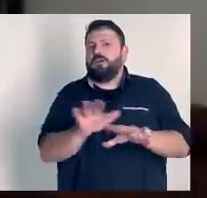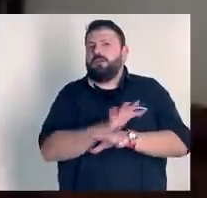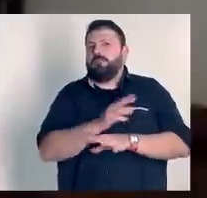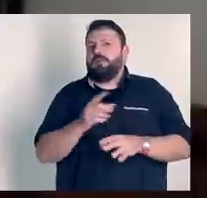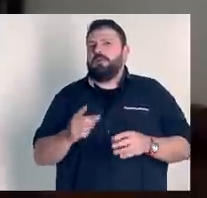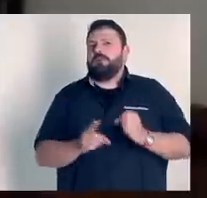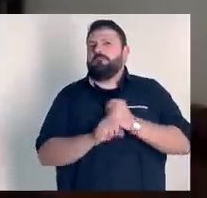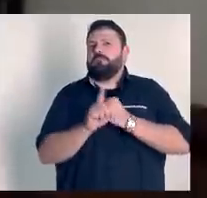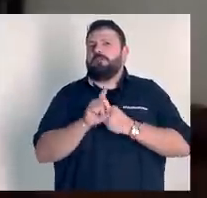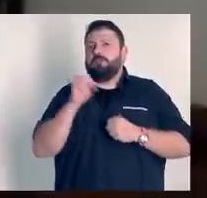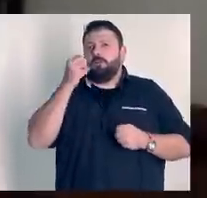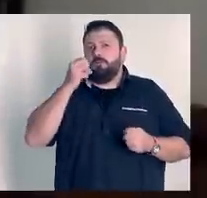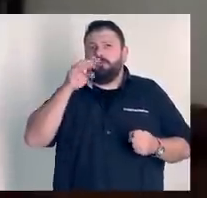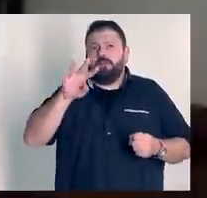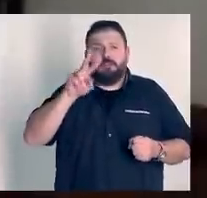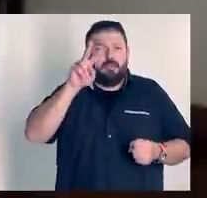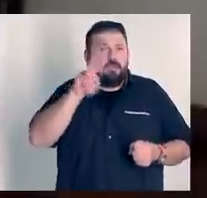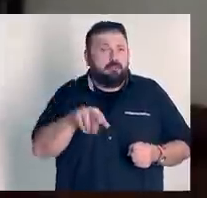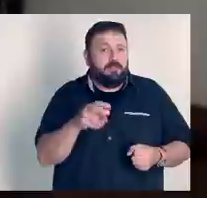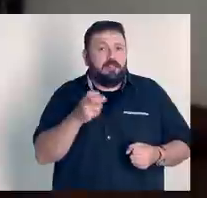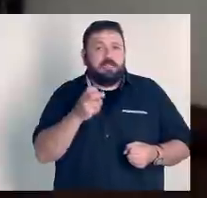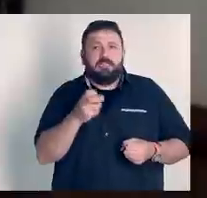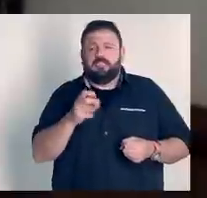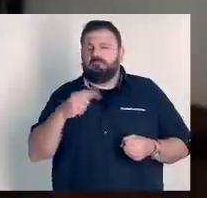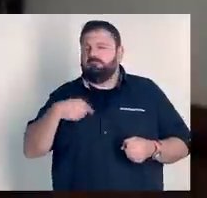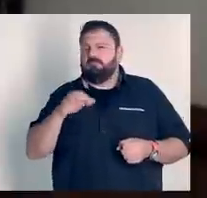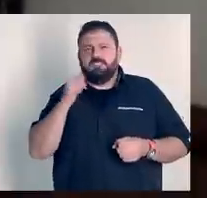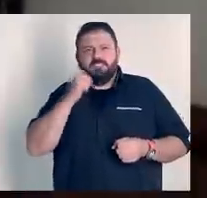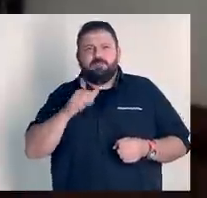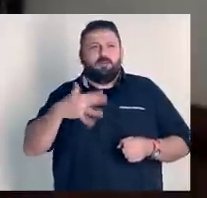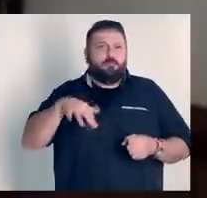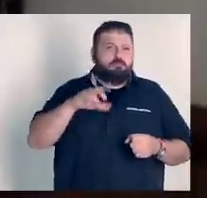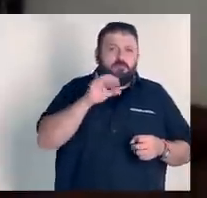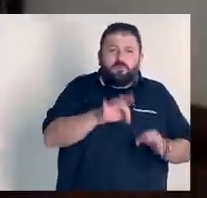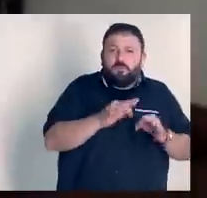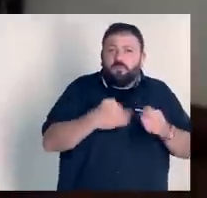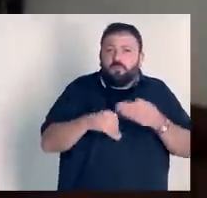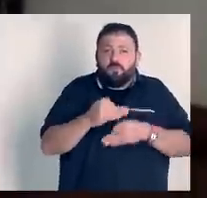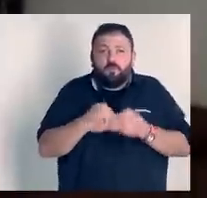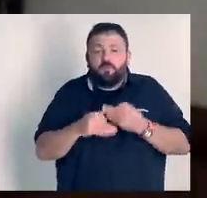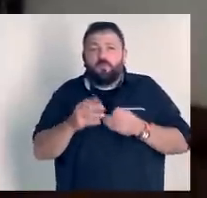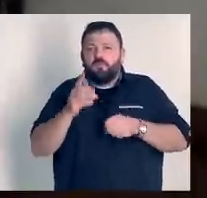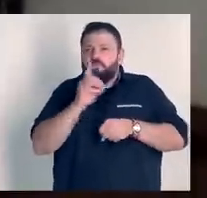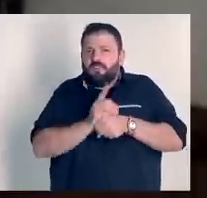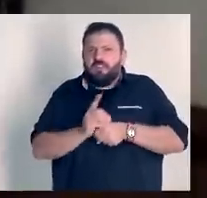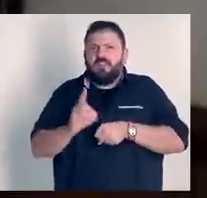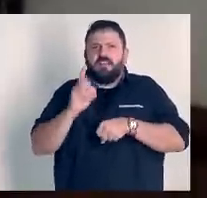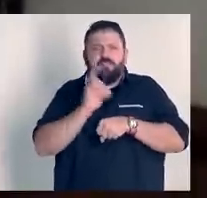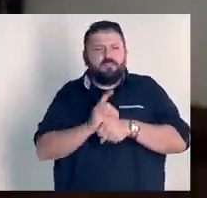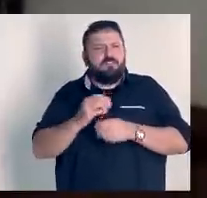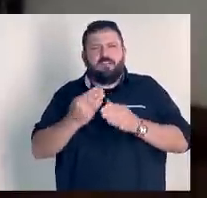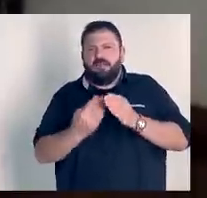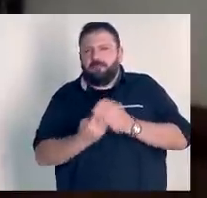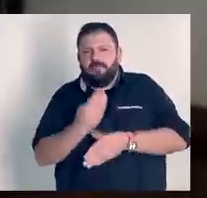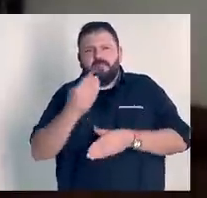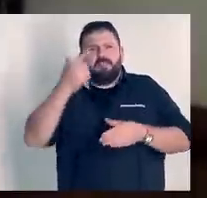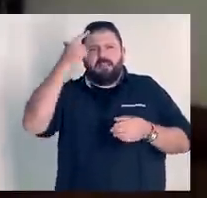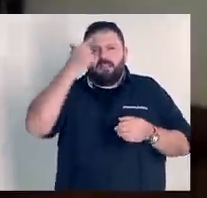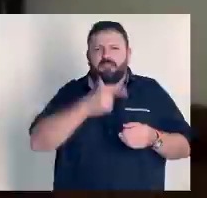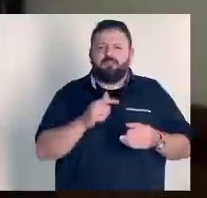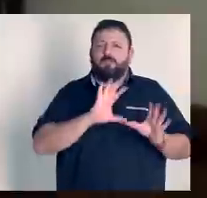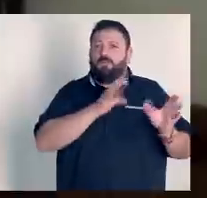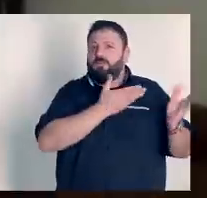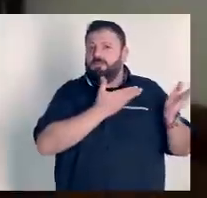eso era como mi motor, lo ubicaba yo debajo de la cama, ¿verdad? Y todos los días en la mañana, todas las noches cuando llegaba de